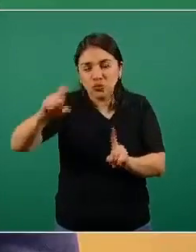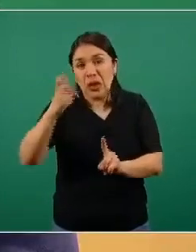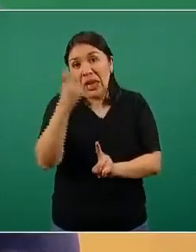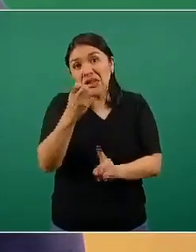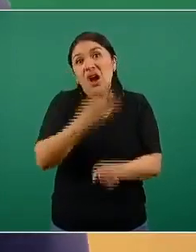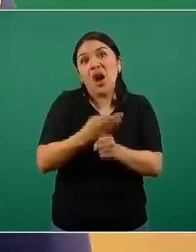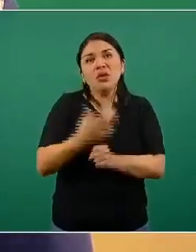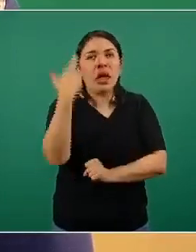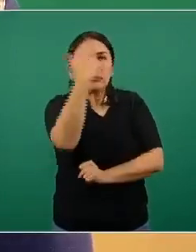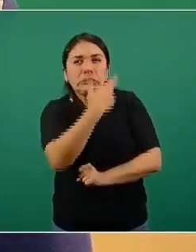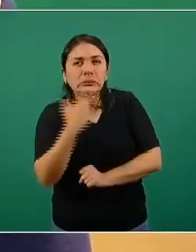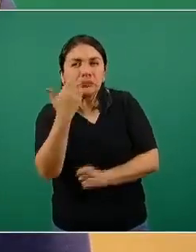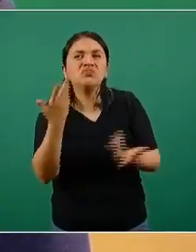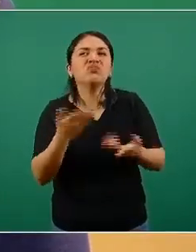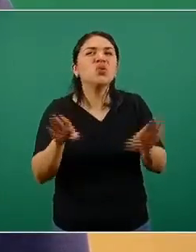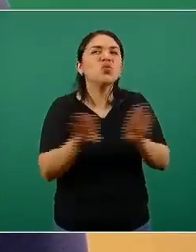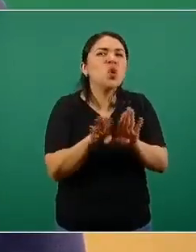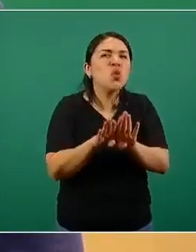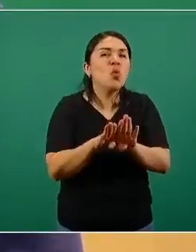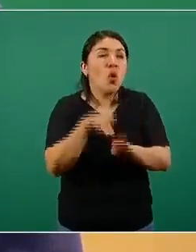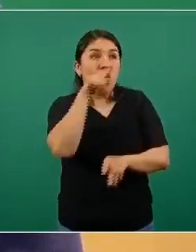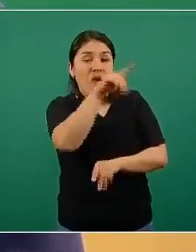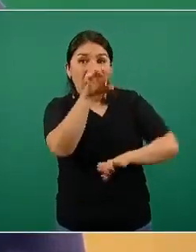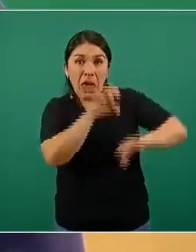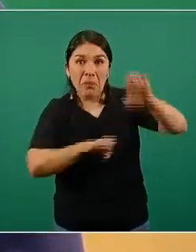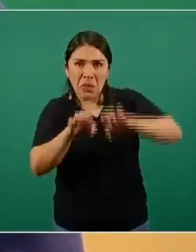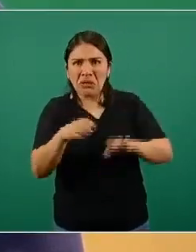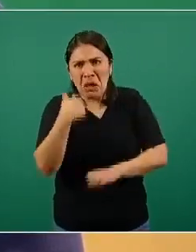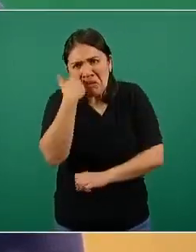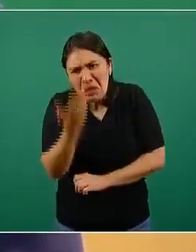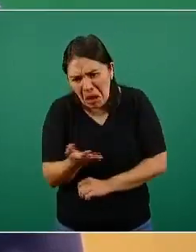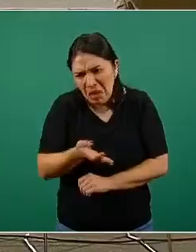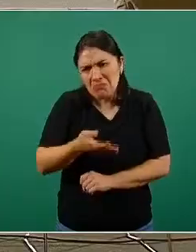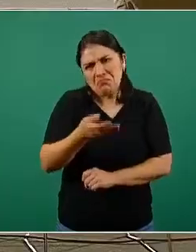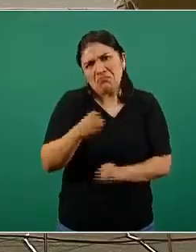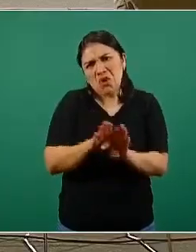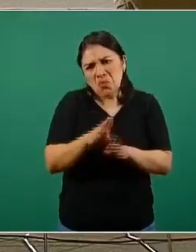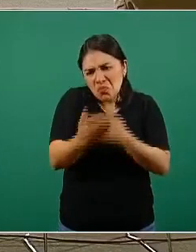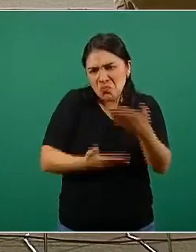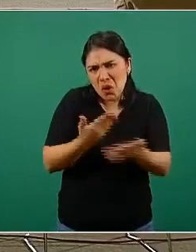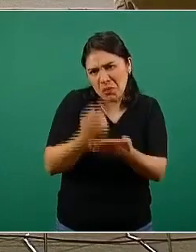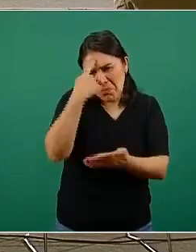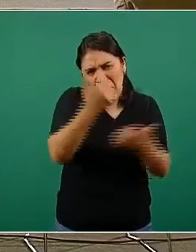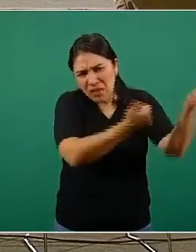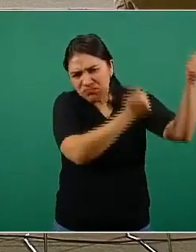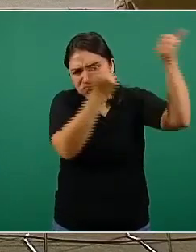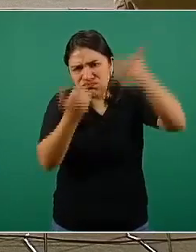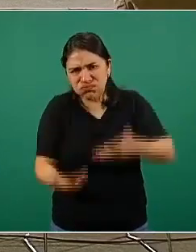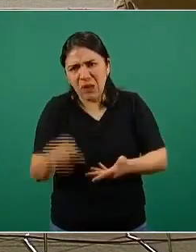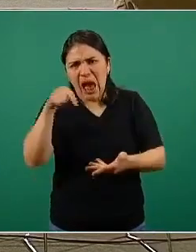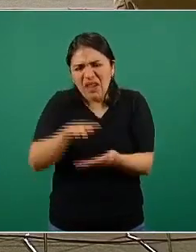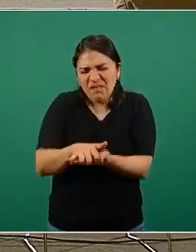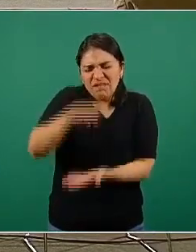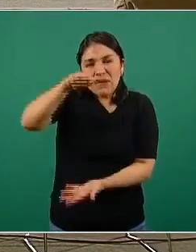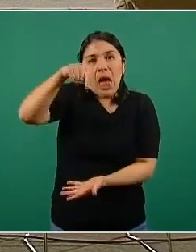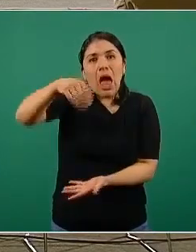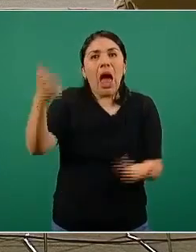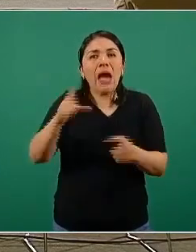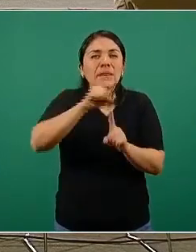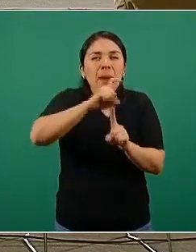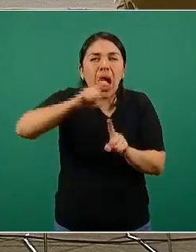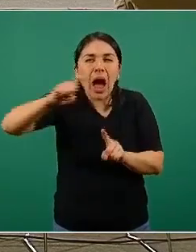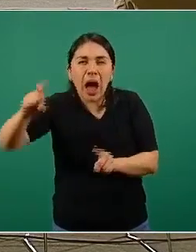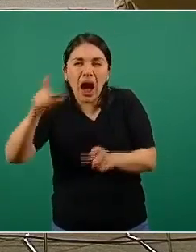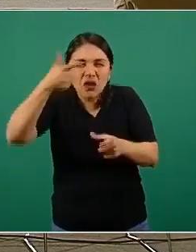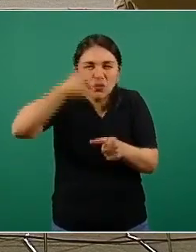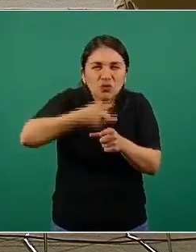potencial de la empresa que se ha sugerido para su envase y terminación aquí. También se está